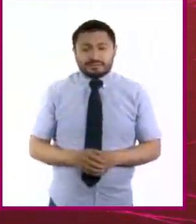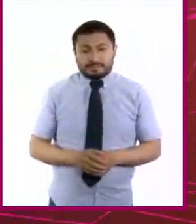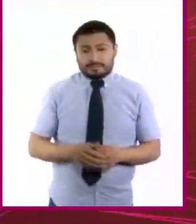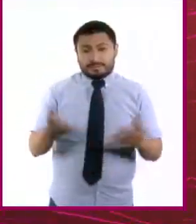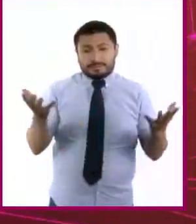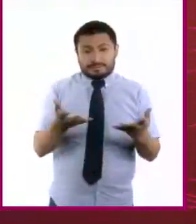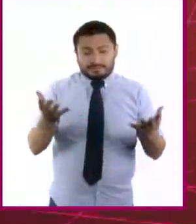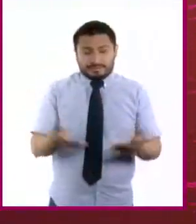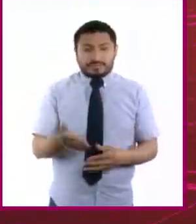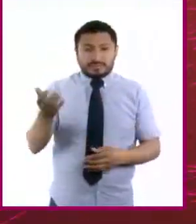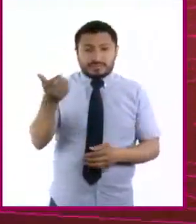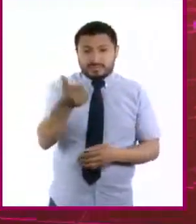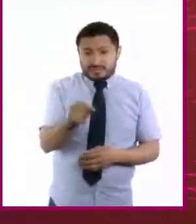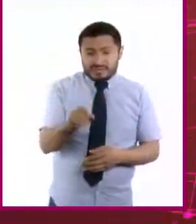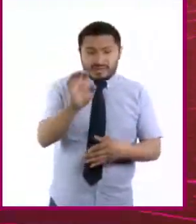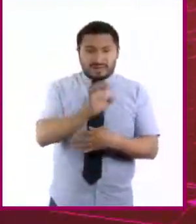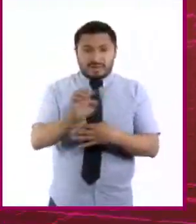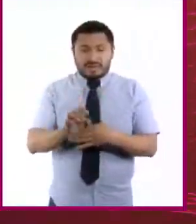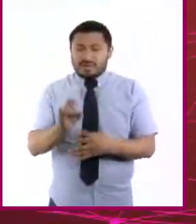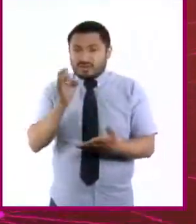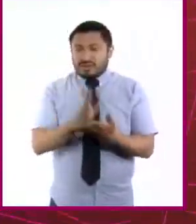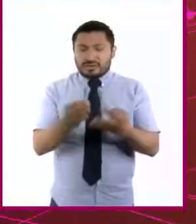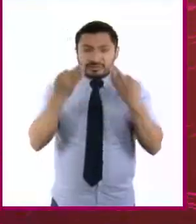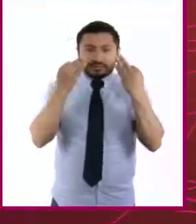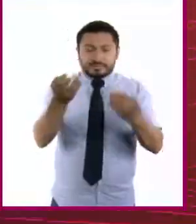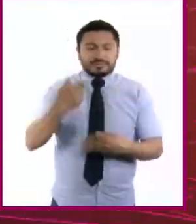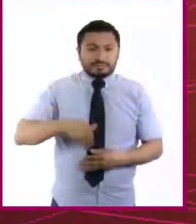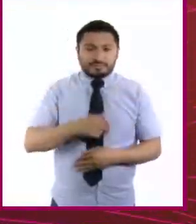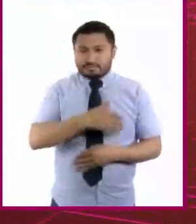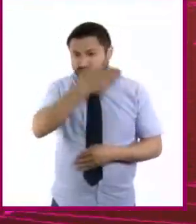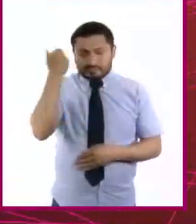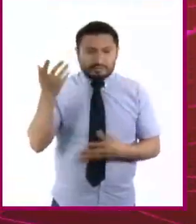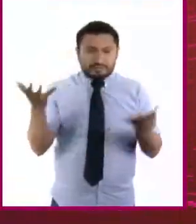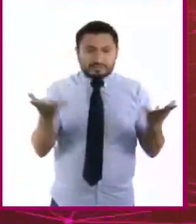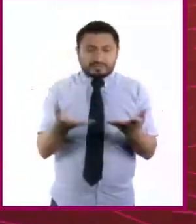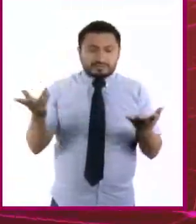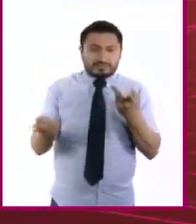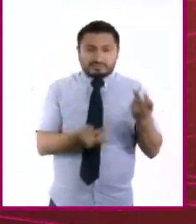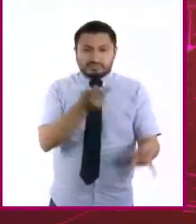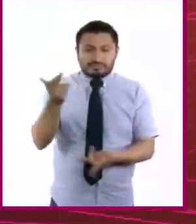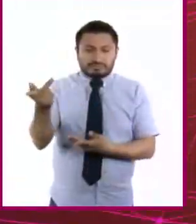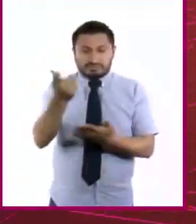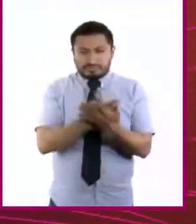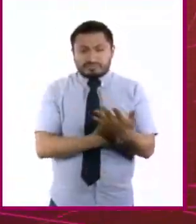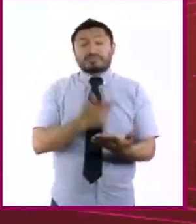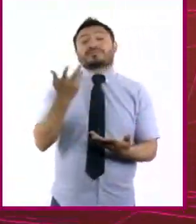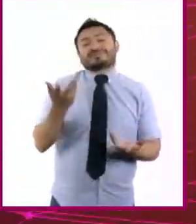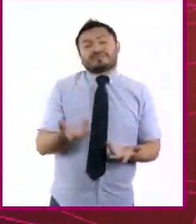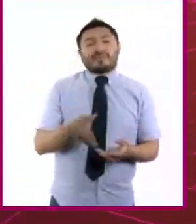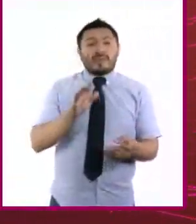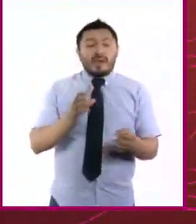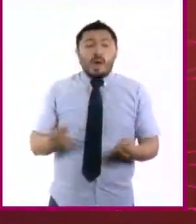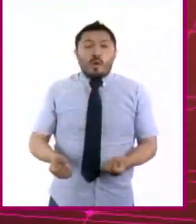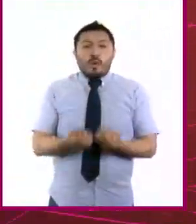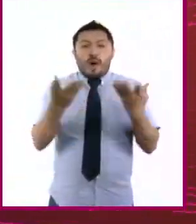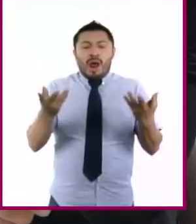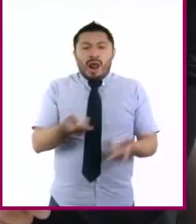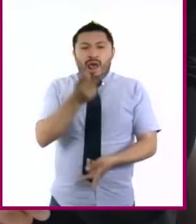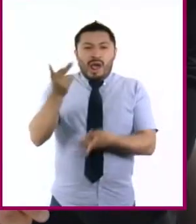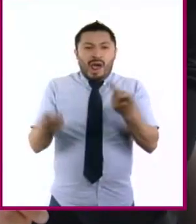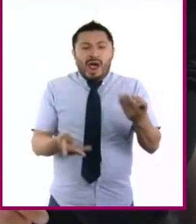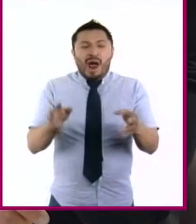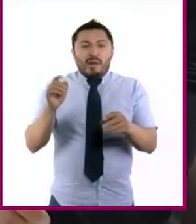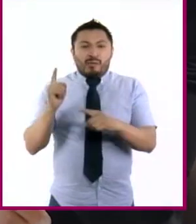que demostraremos a ciencia cierta es que no sabemos hacer formularios. Oye, y a todo esto, ¿cuántos tipos de preguntas